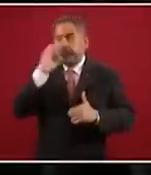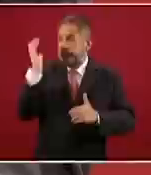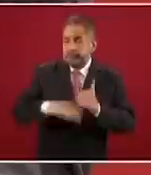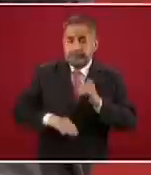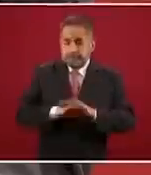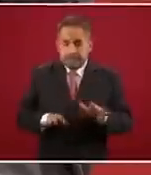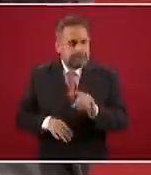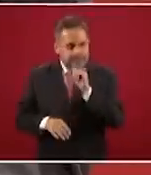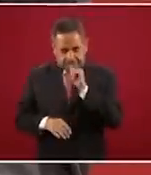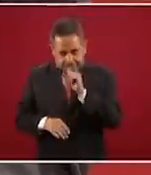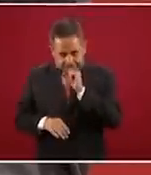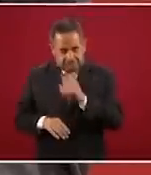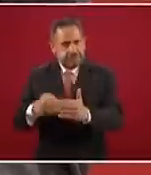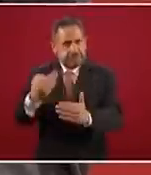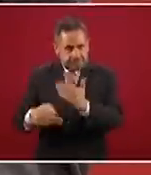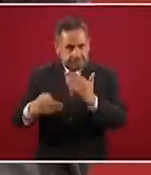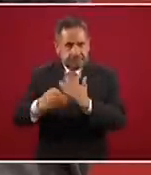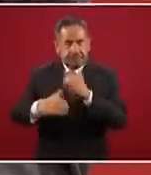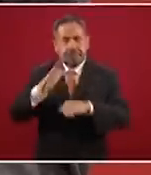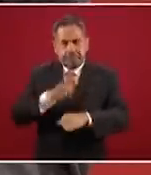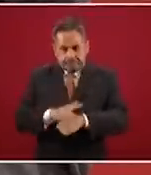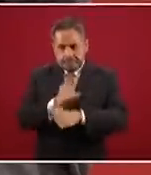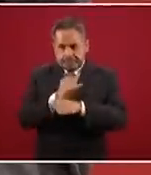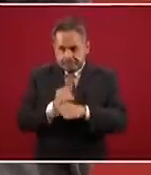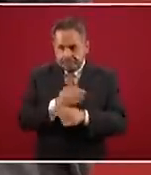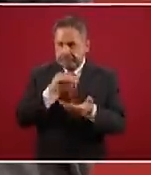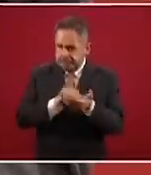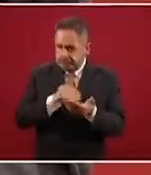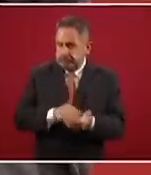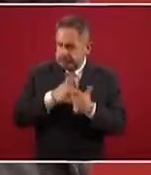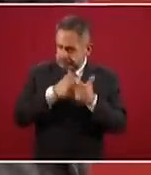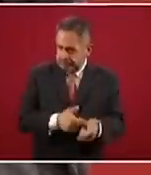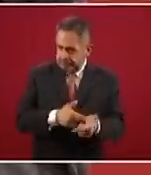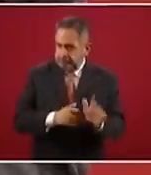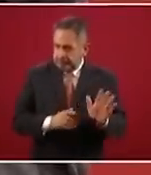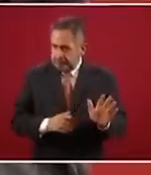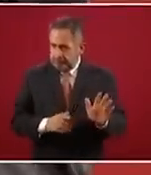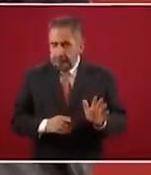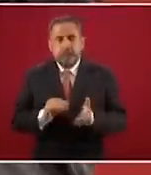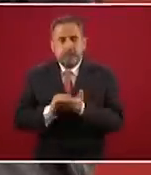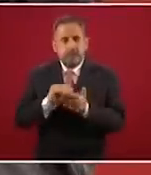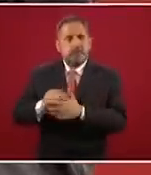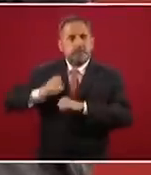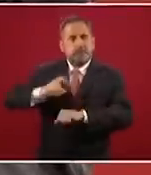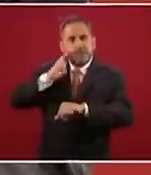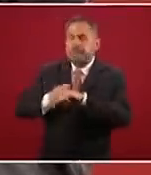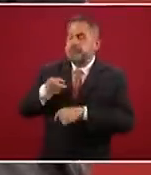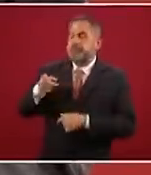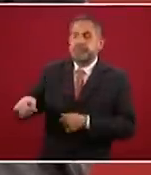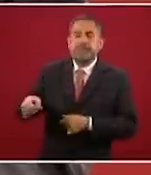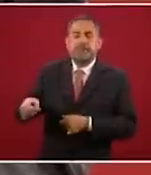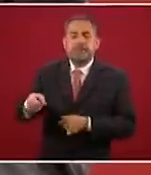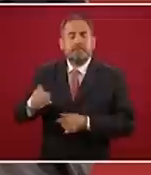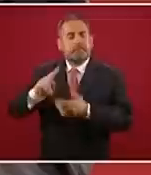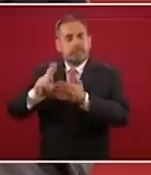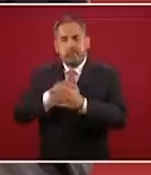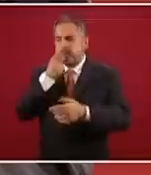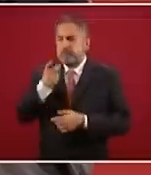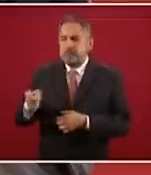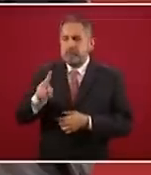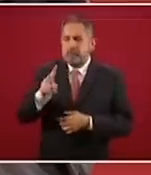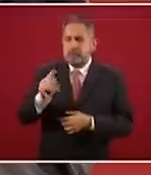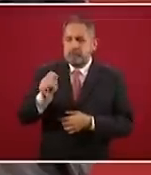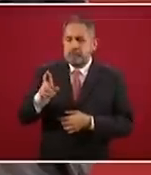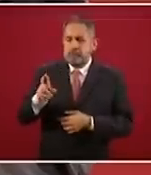todavía, ¿sí?, este asunto. Lo está atendiendo, repito, Víctor